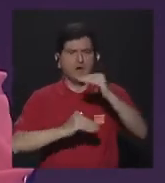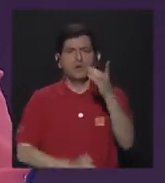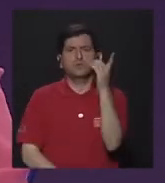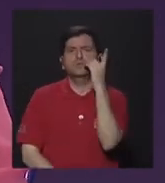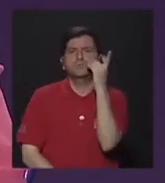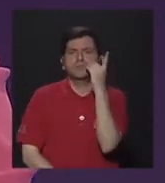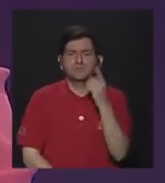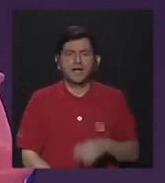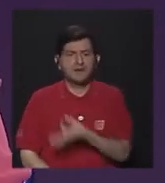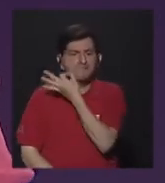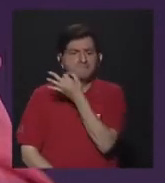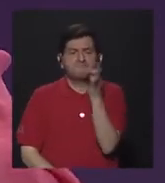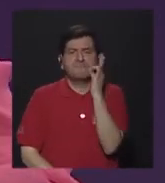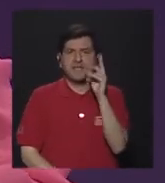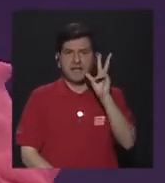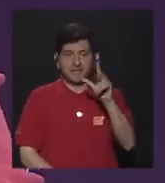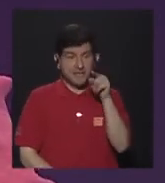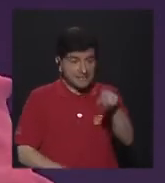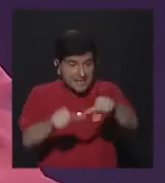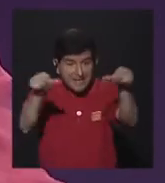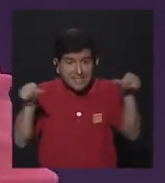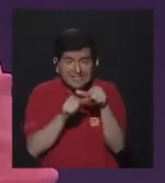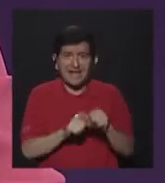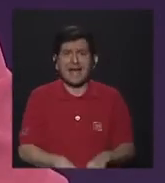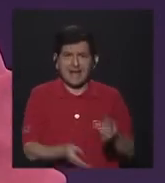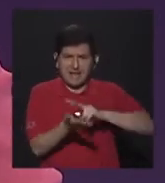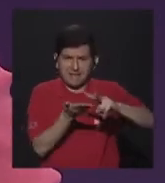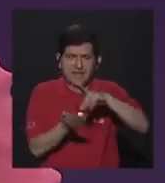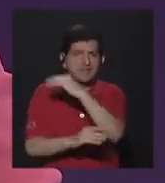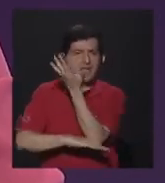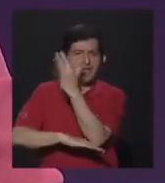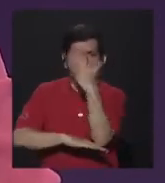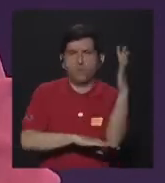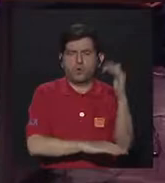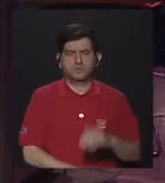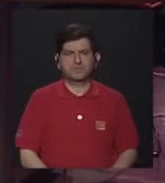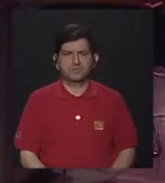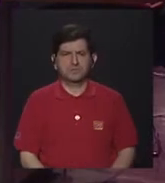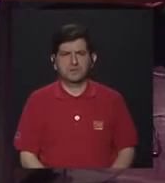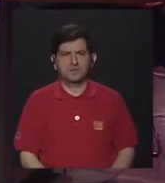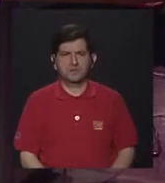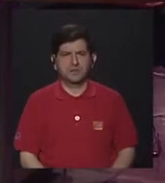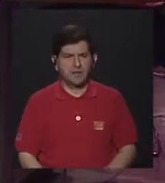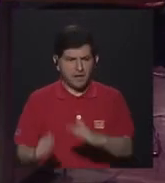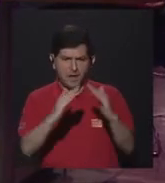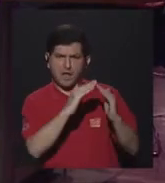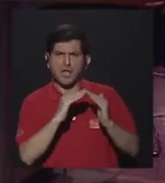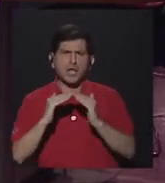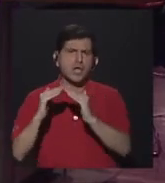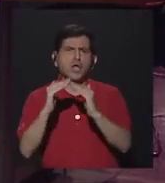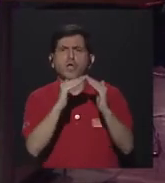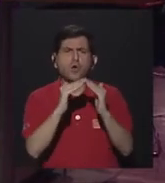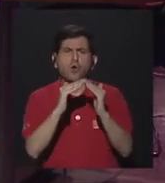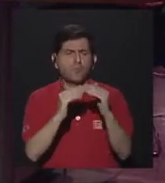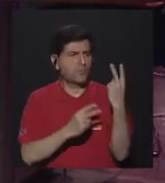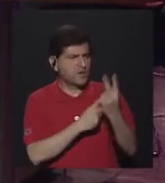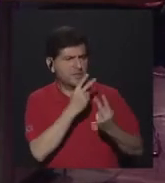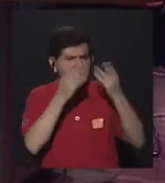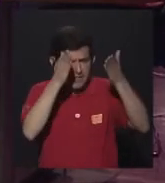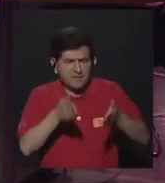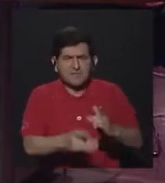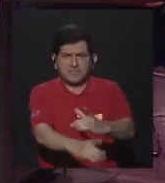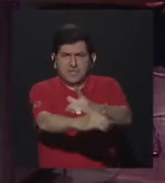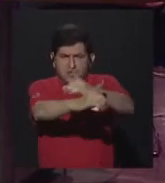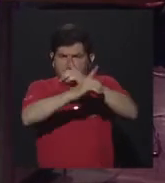en finca 3 que es un área verde y de bosque que lo que ha hecho la comunidad el vecindario verdad en